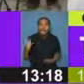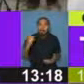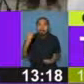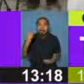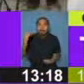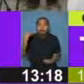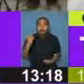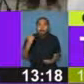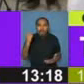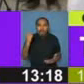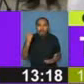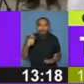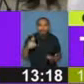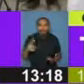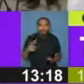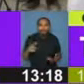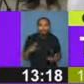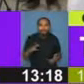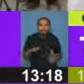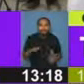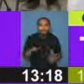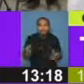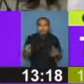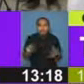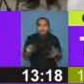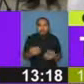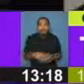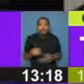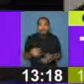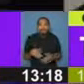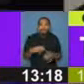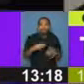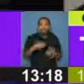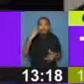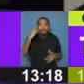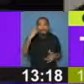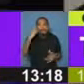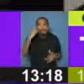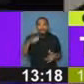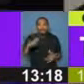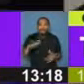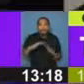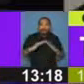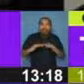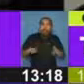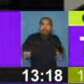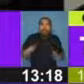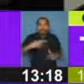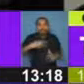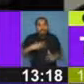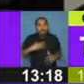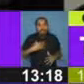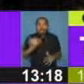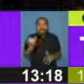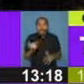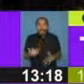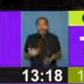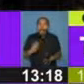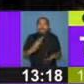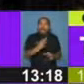importancia trascendental toda vez que los chicos van a poder tener este establecimiento y poder